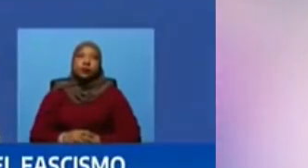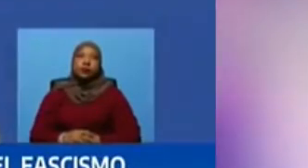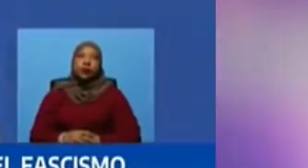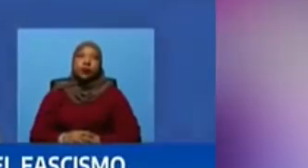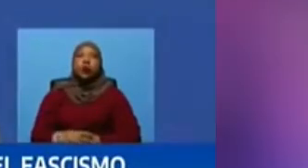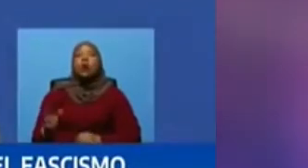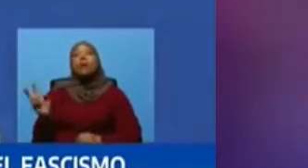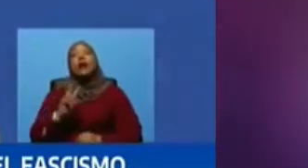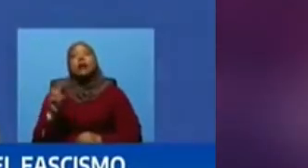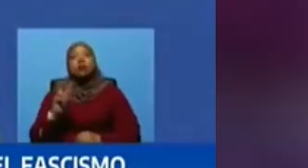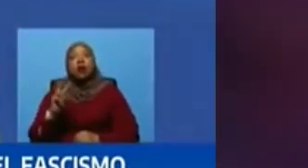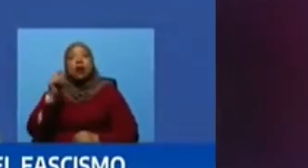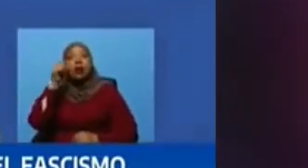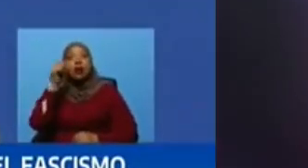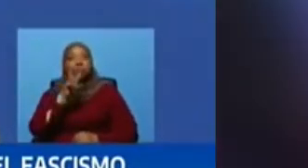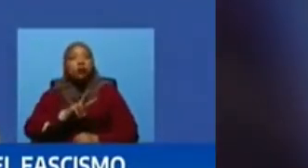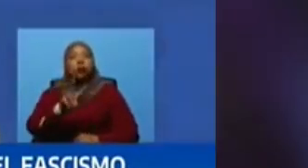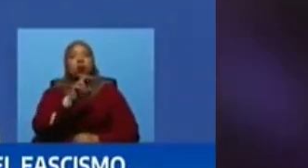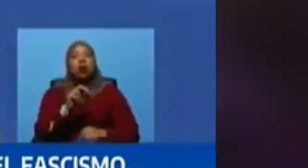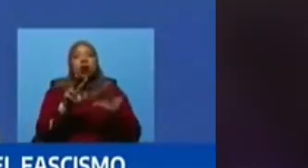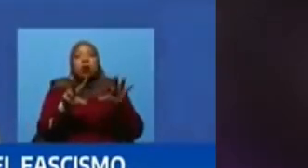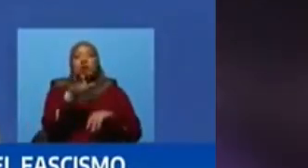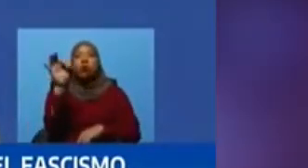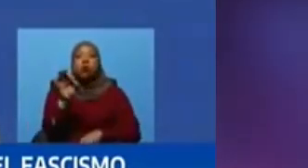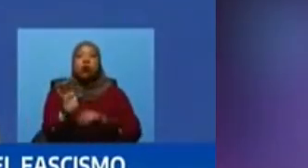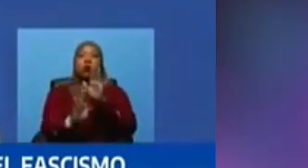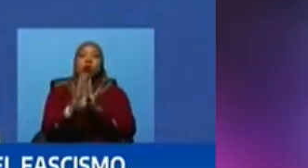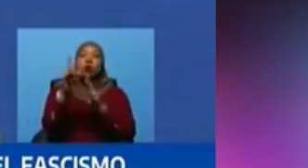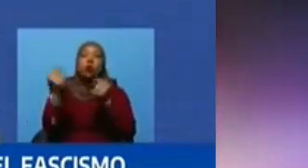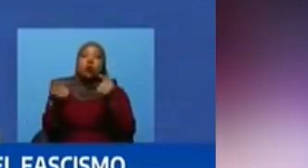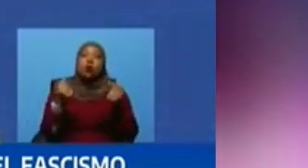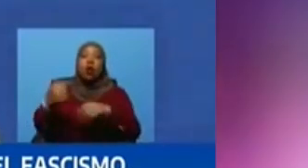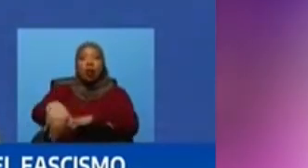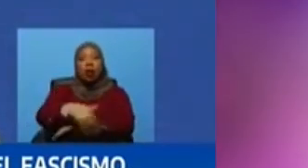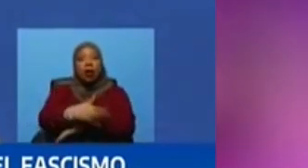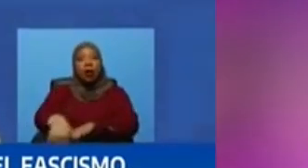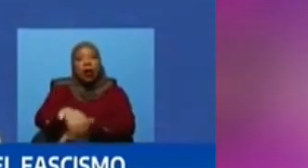Un país que vio el 80% del desabastecimiento en sus calles.